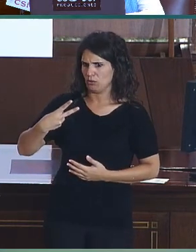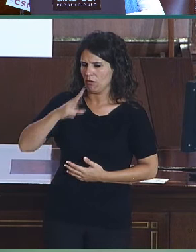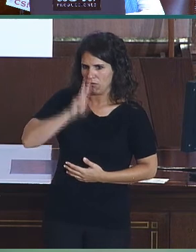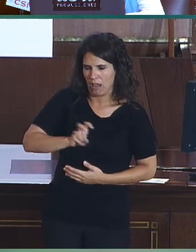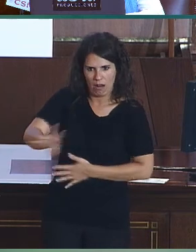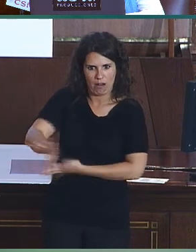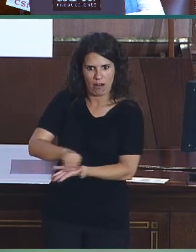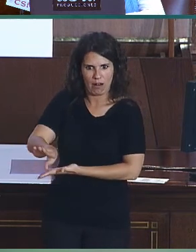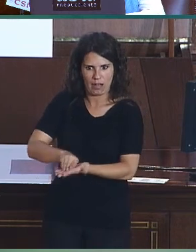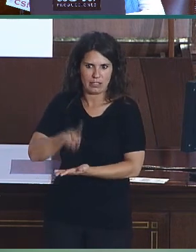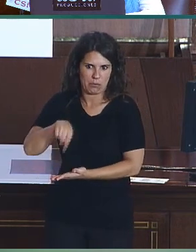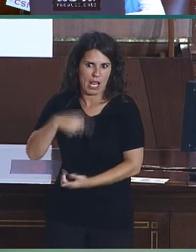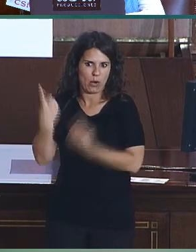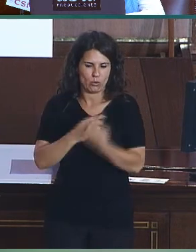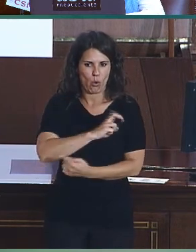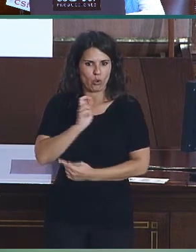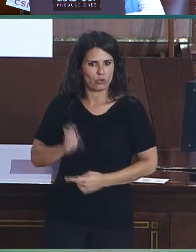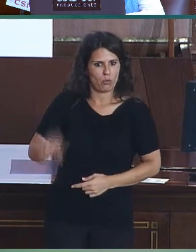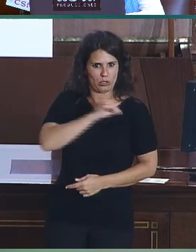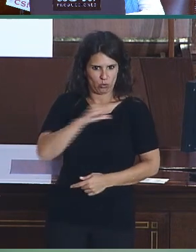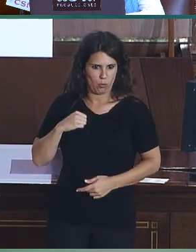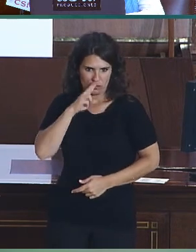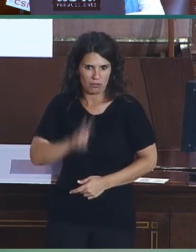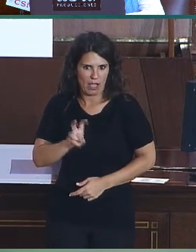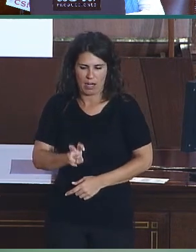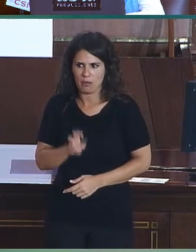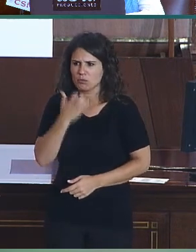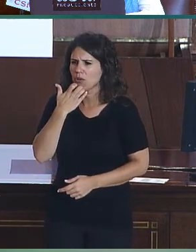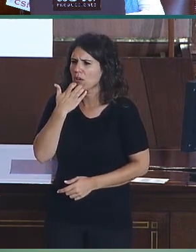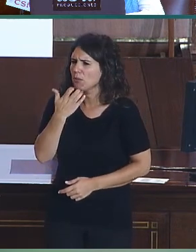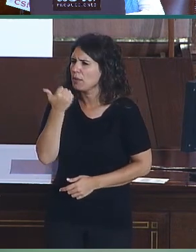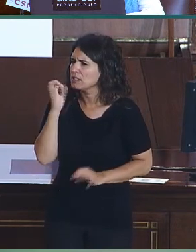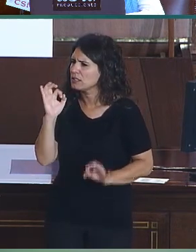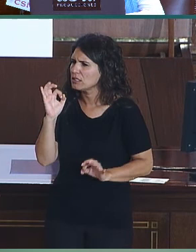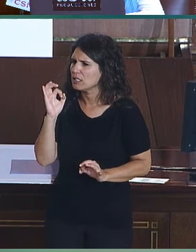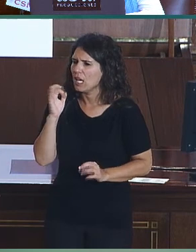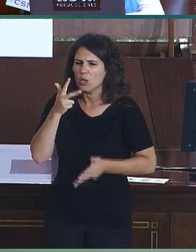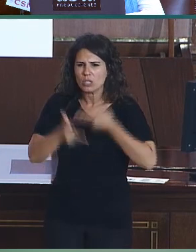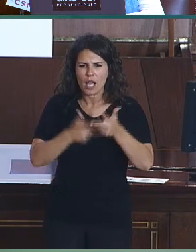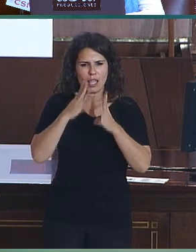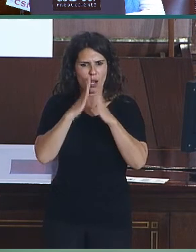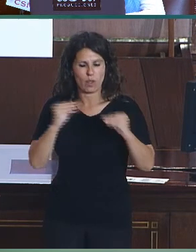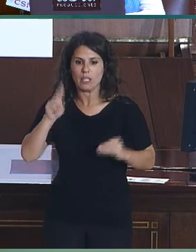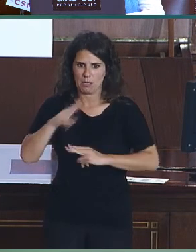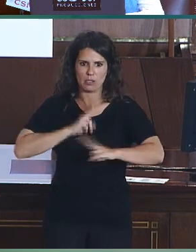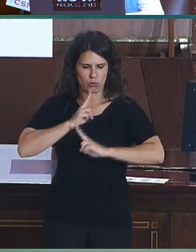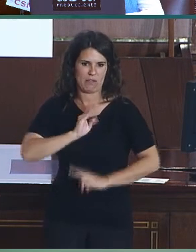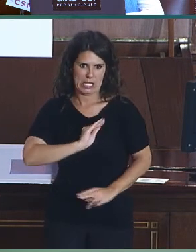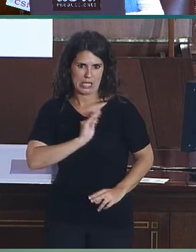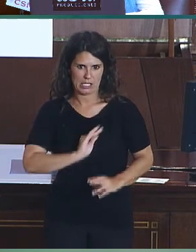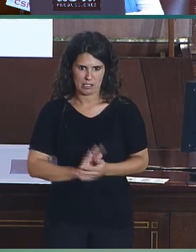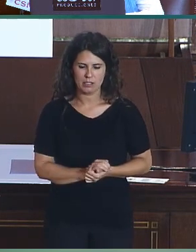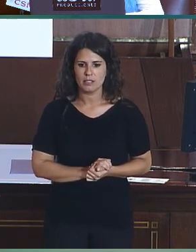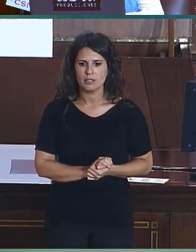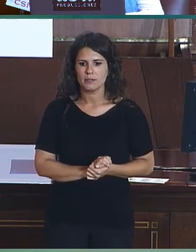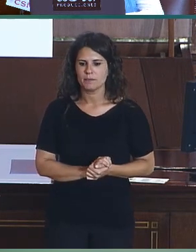adelante, de alguna otra comunidad, en particular de Euskadi o de Andalucía.